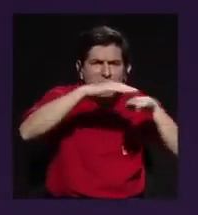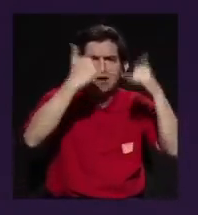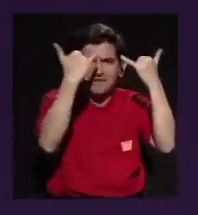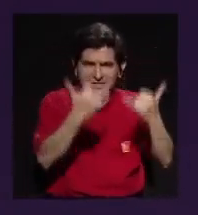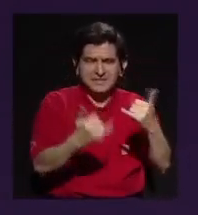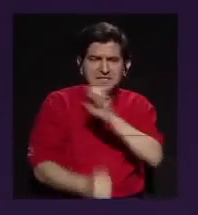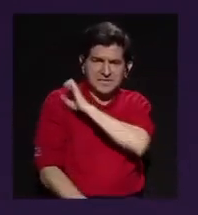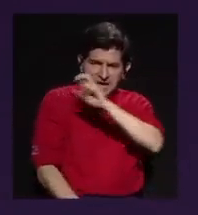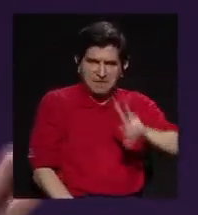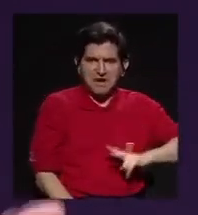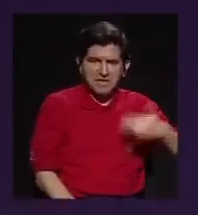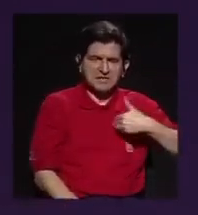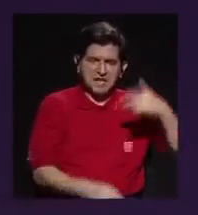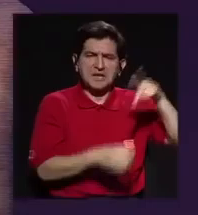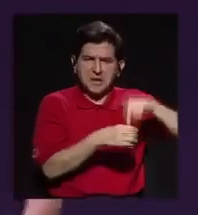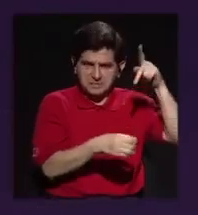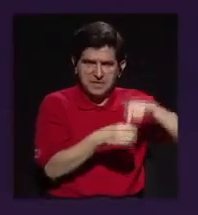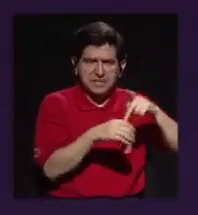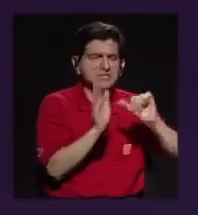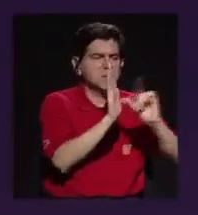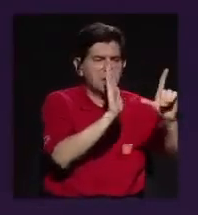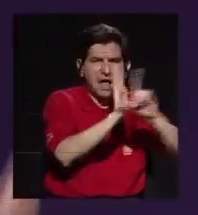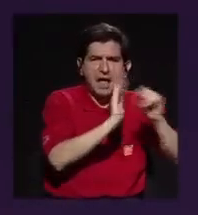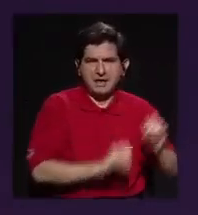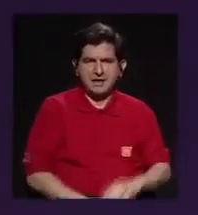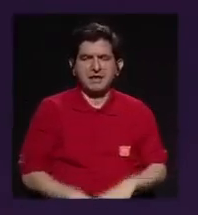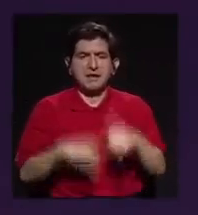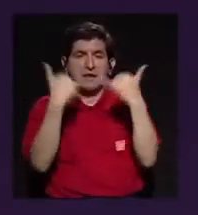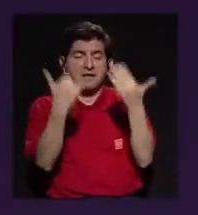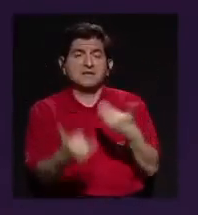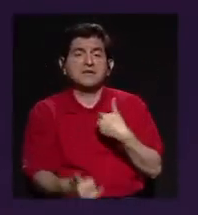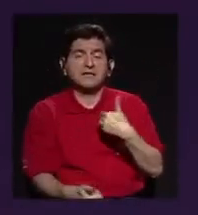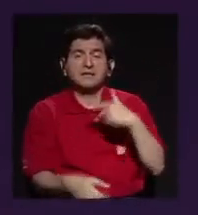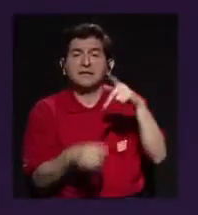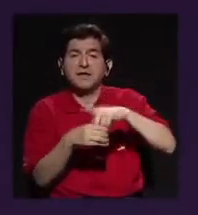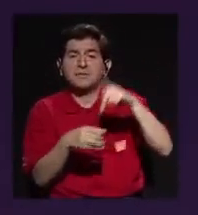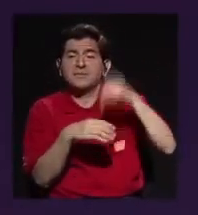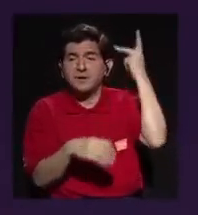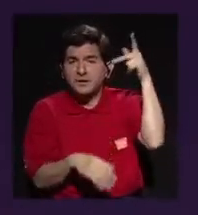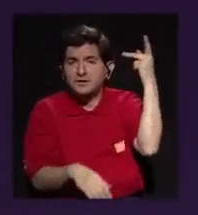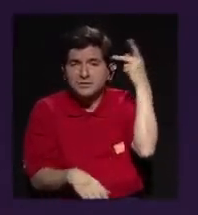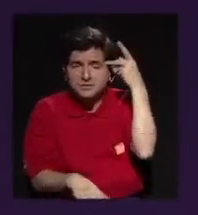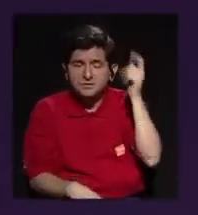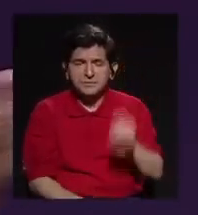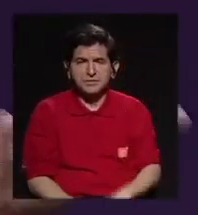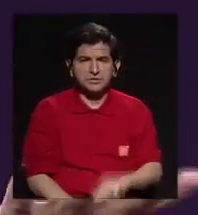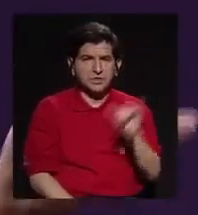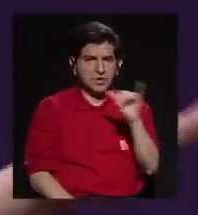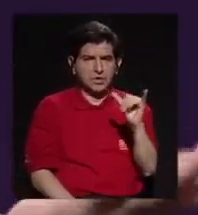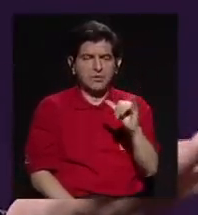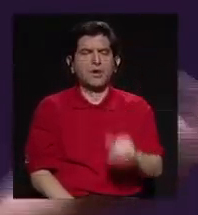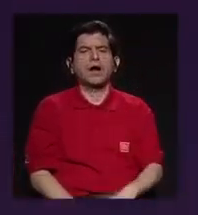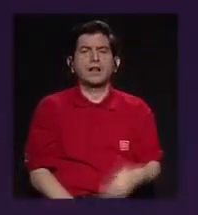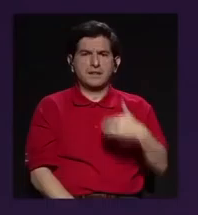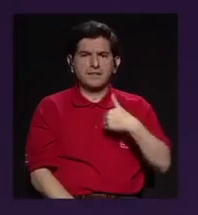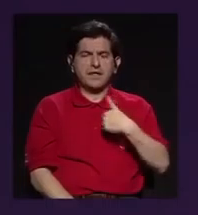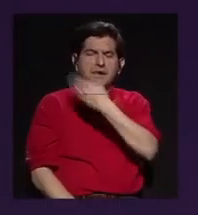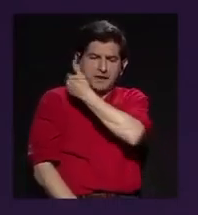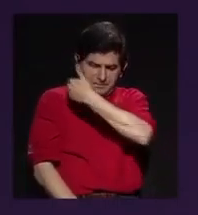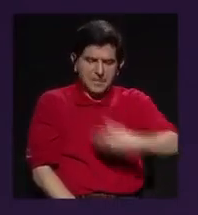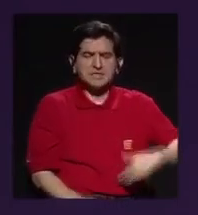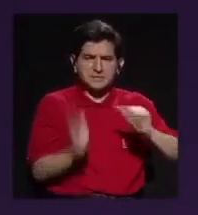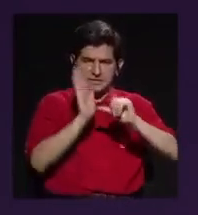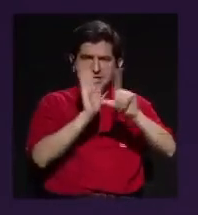los evangélicos tenían participación en la Asamblea Legislativa, ya tenían participación política. Bueno, y tenían la presidencia. Tenían la presidencia del